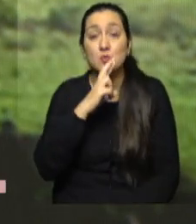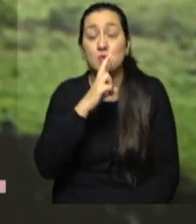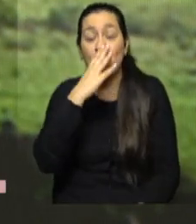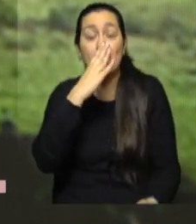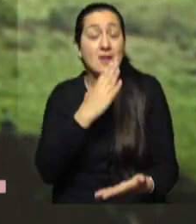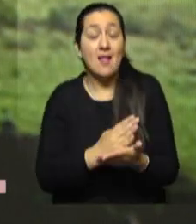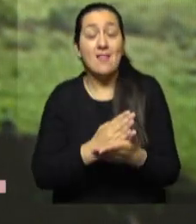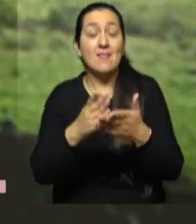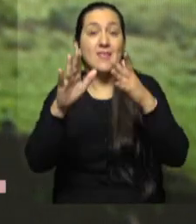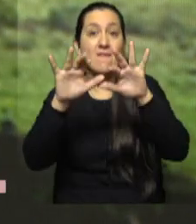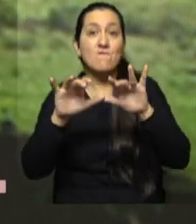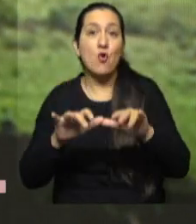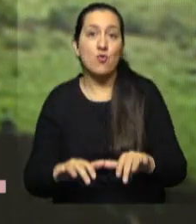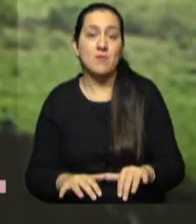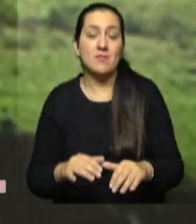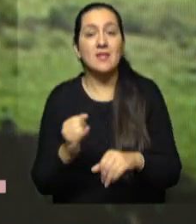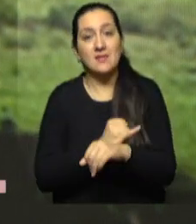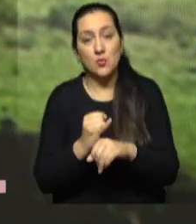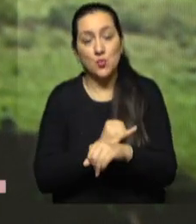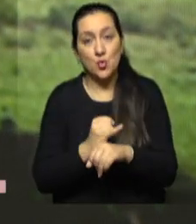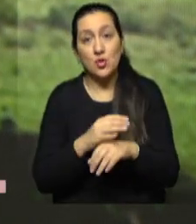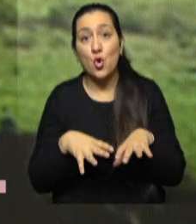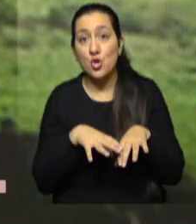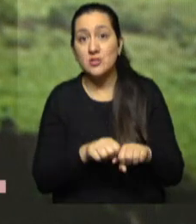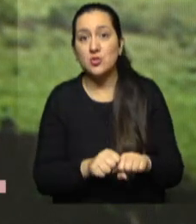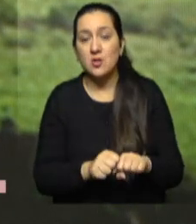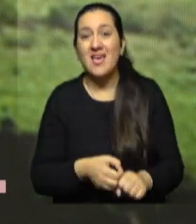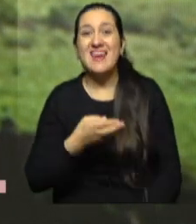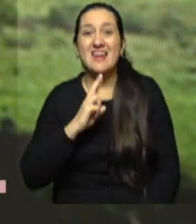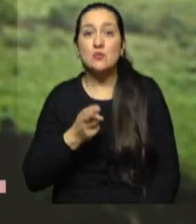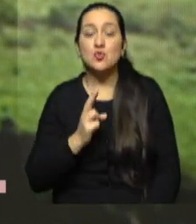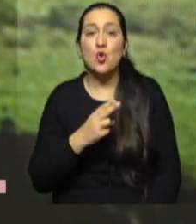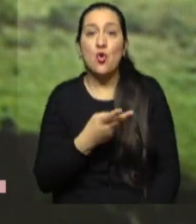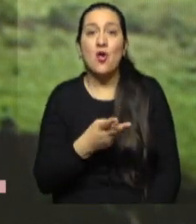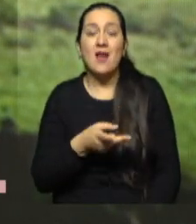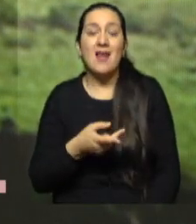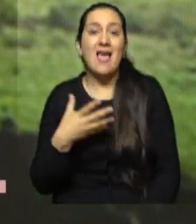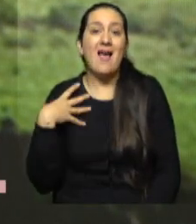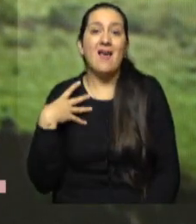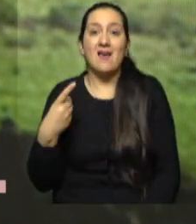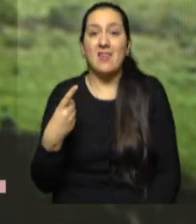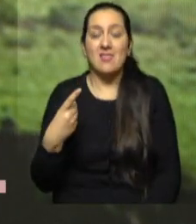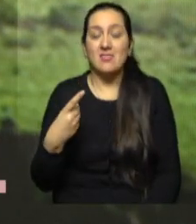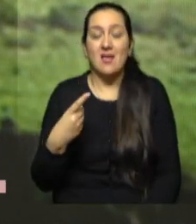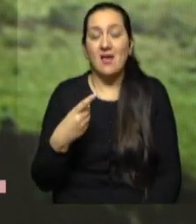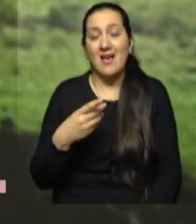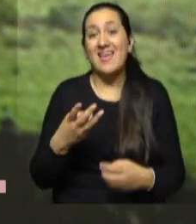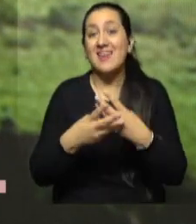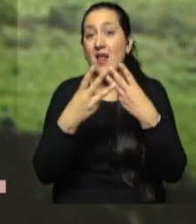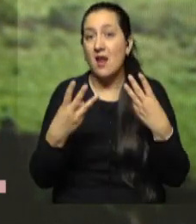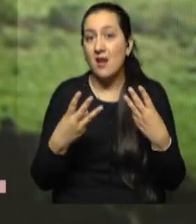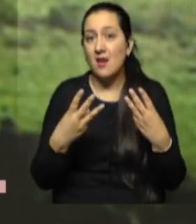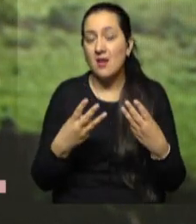de la del instituto de colonización renunció la ger general que